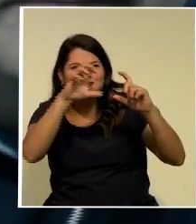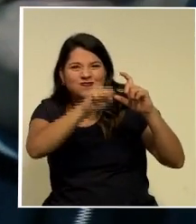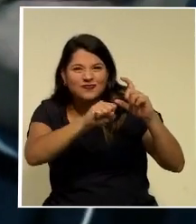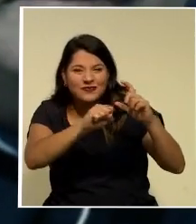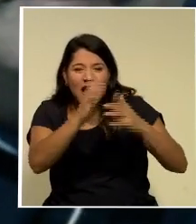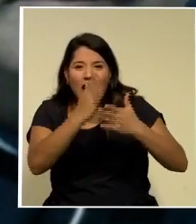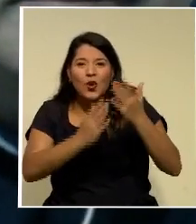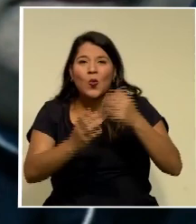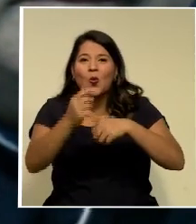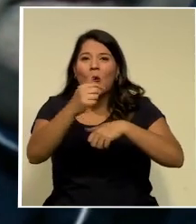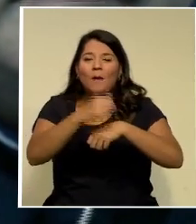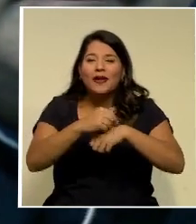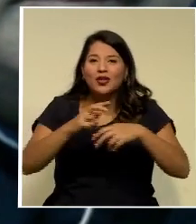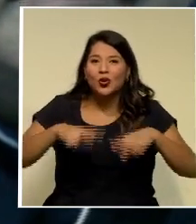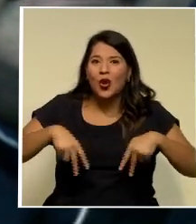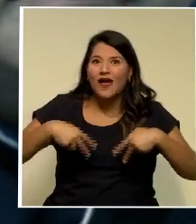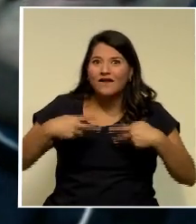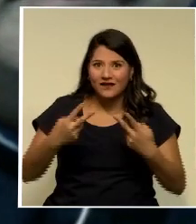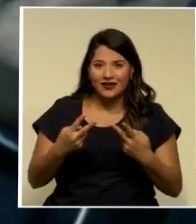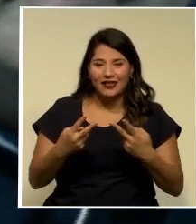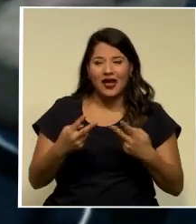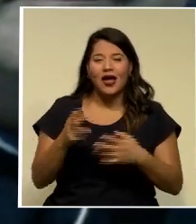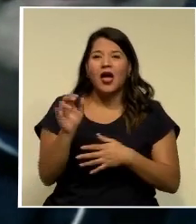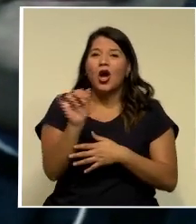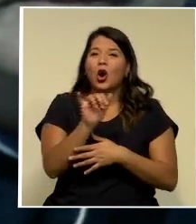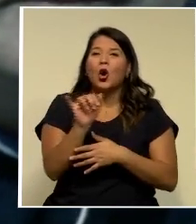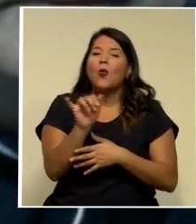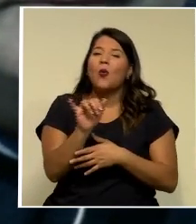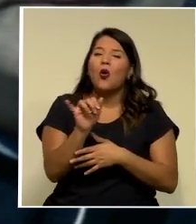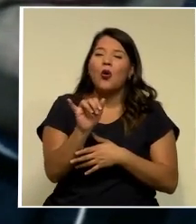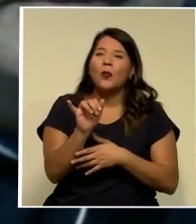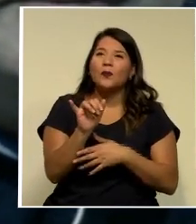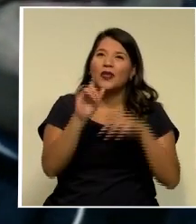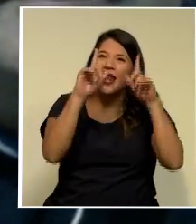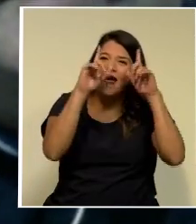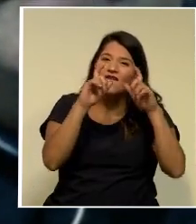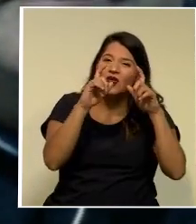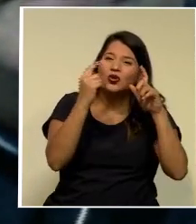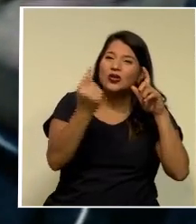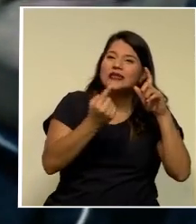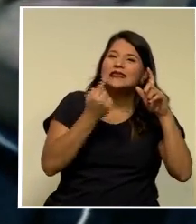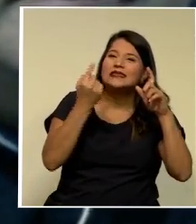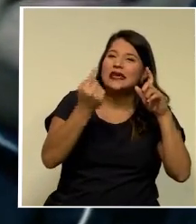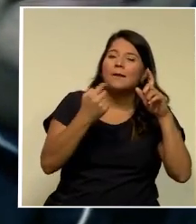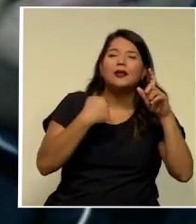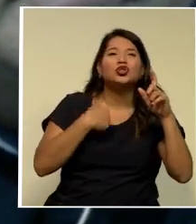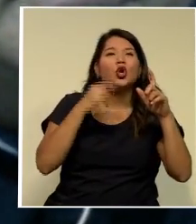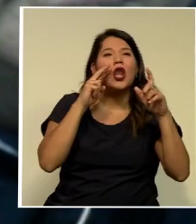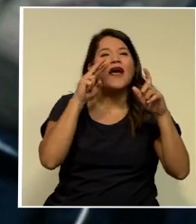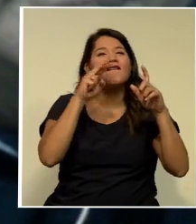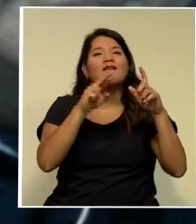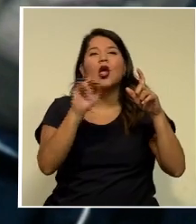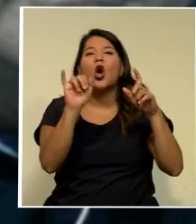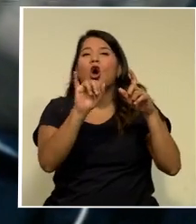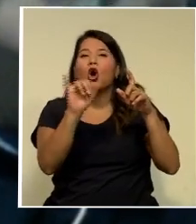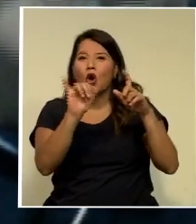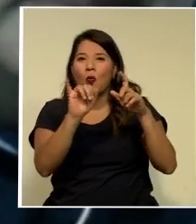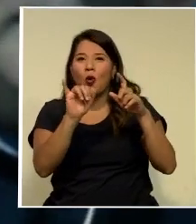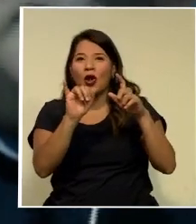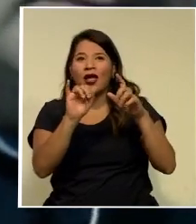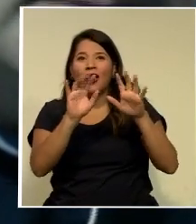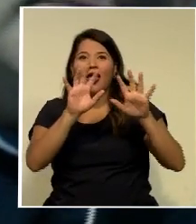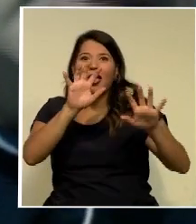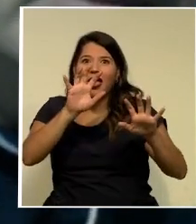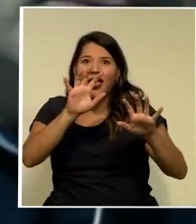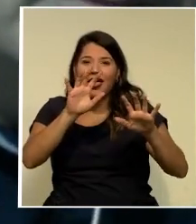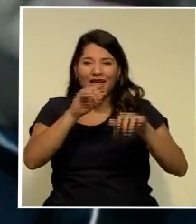la vida, de congelar espacios. Son como, la fotografía siempre la vi como cápsulas del tiempo,